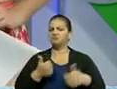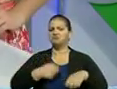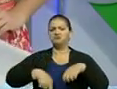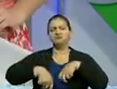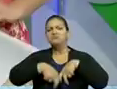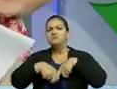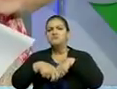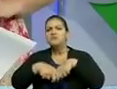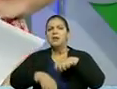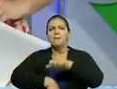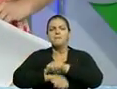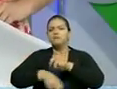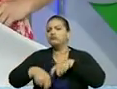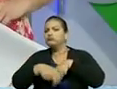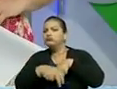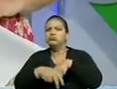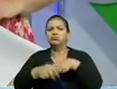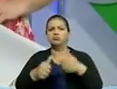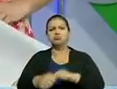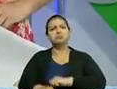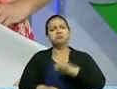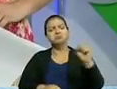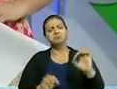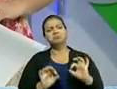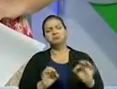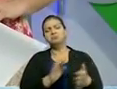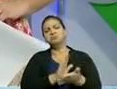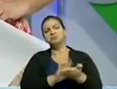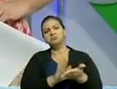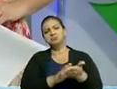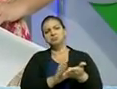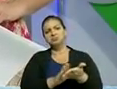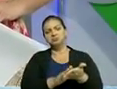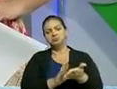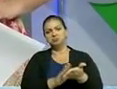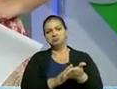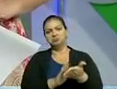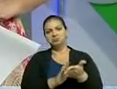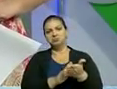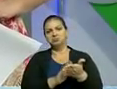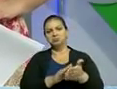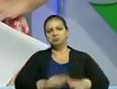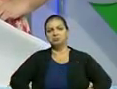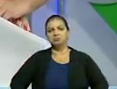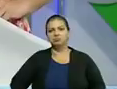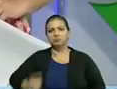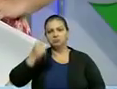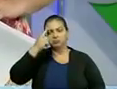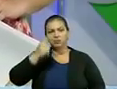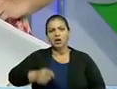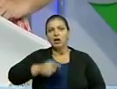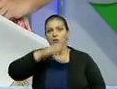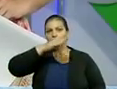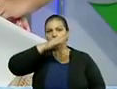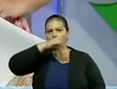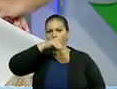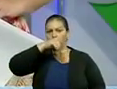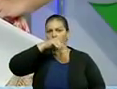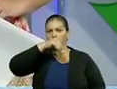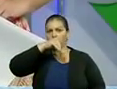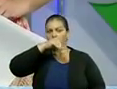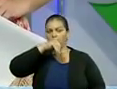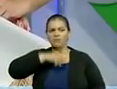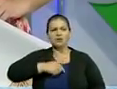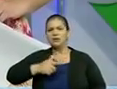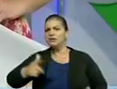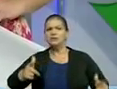Fue penal, bien cobrado, yo creí que al árbitro salió a ver el partido, pero no, ¿para qué? Muy bien, nadie puede discutir